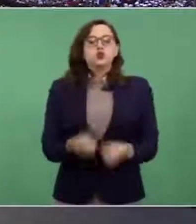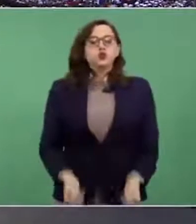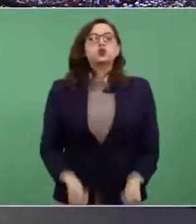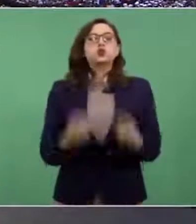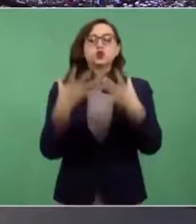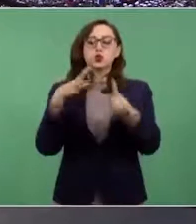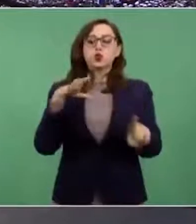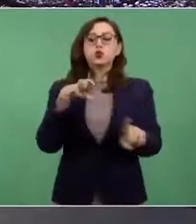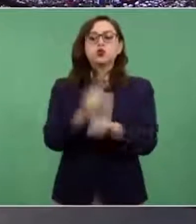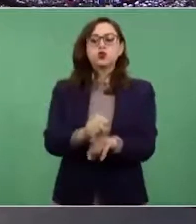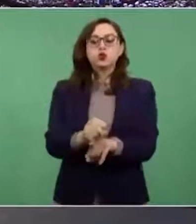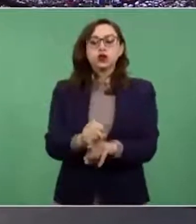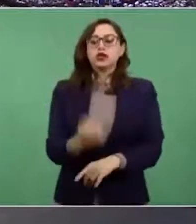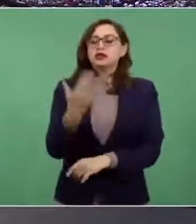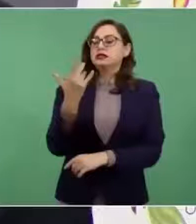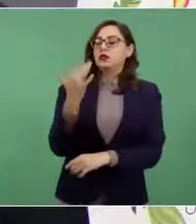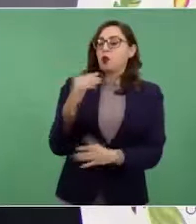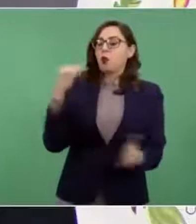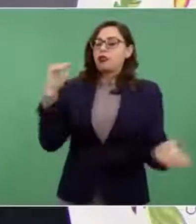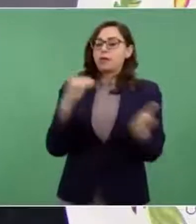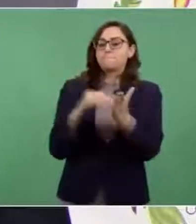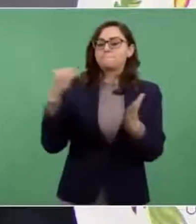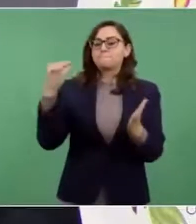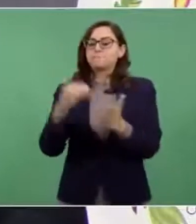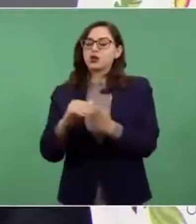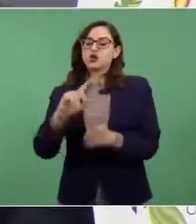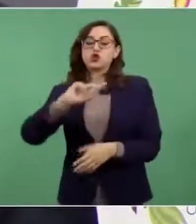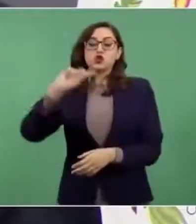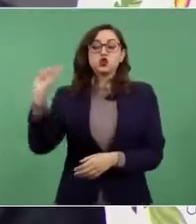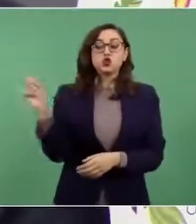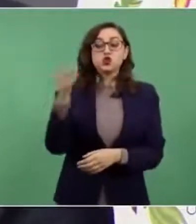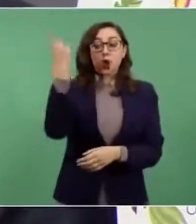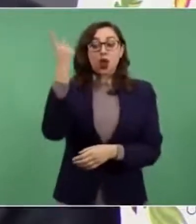de 50,000 millones de dólares.